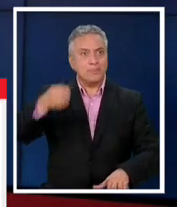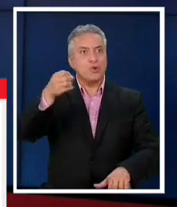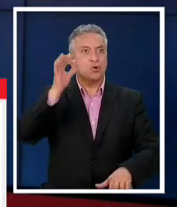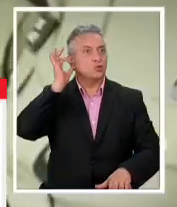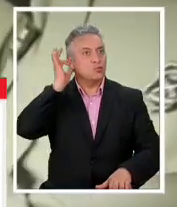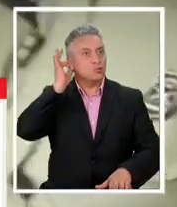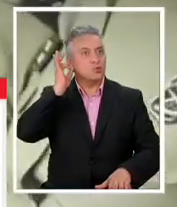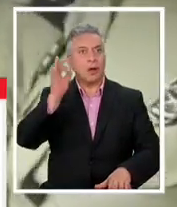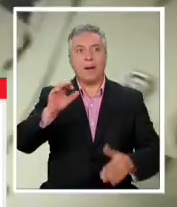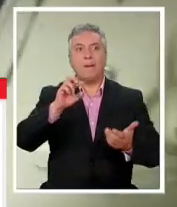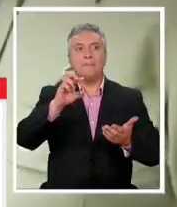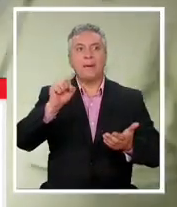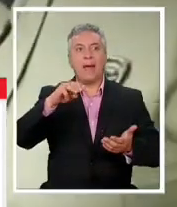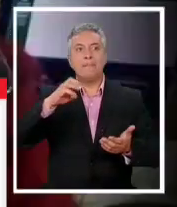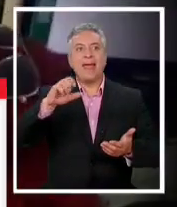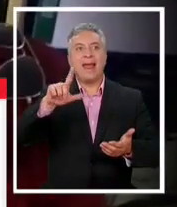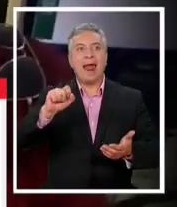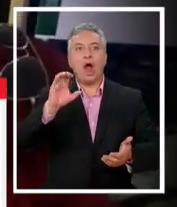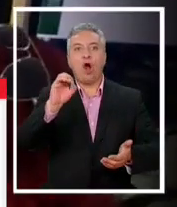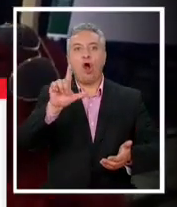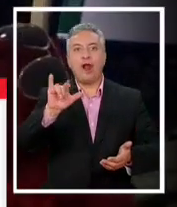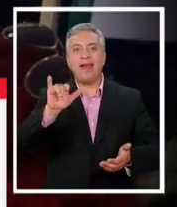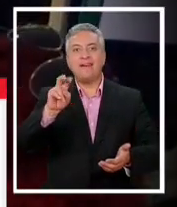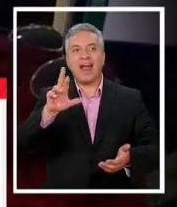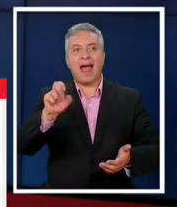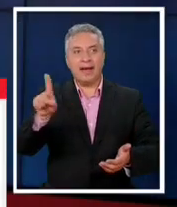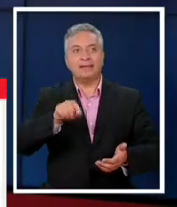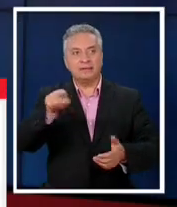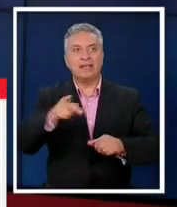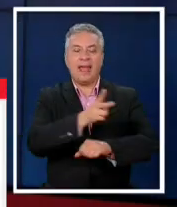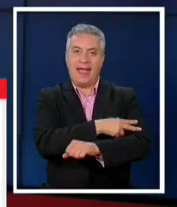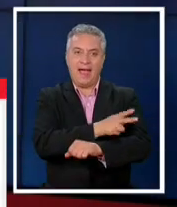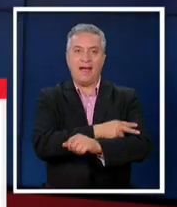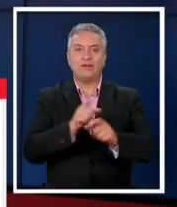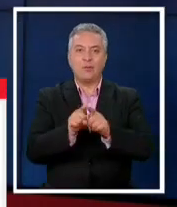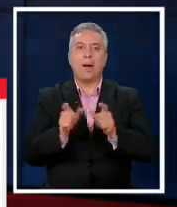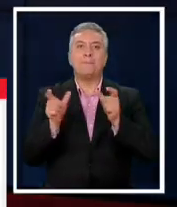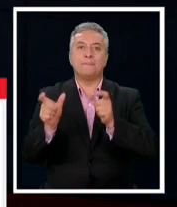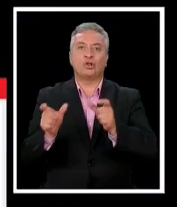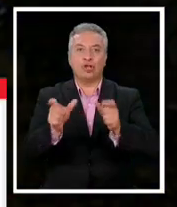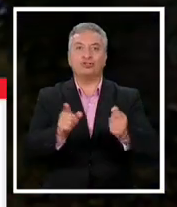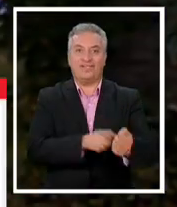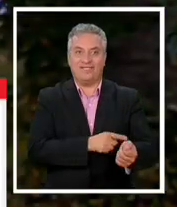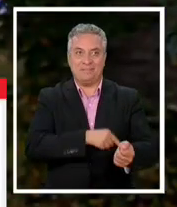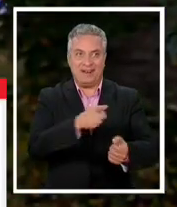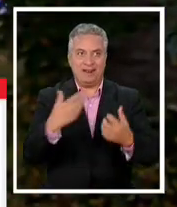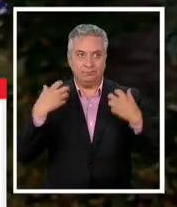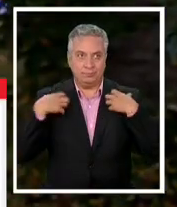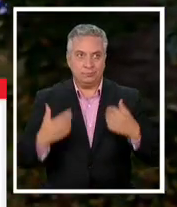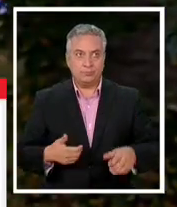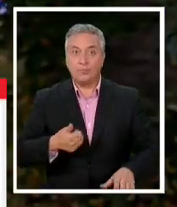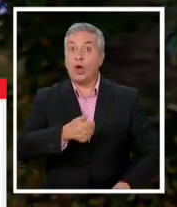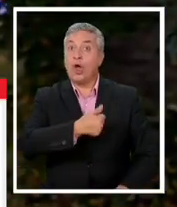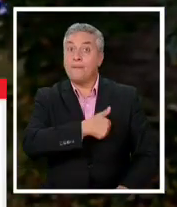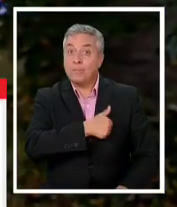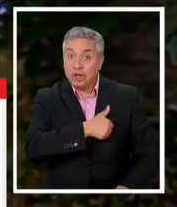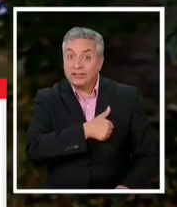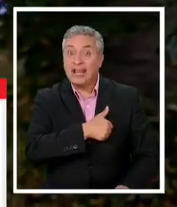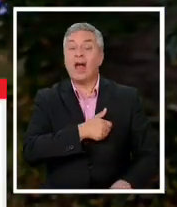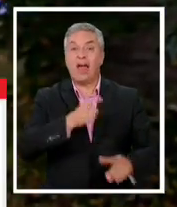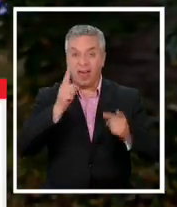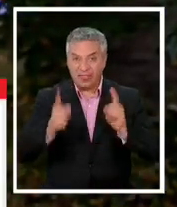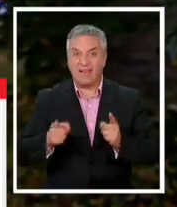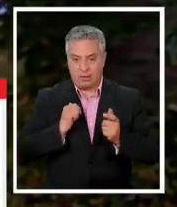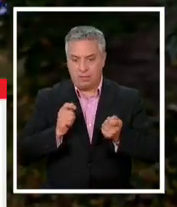la general Pamela Olivares Peña como jefa de zona de prevención y protección de la familia. Las policías van a tener que adecuar sus